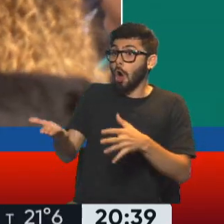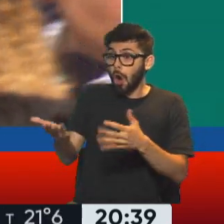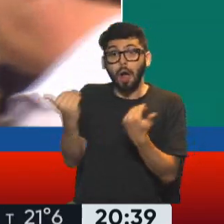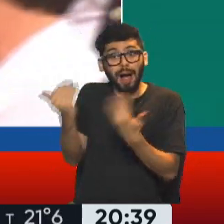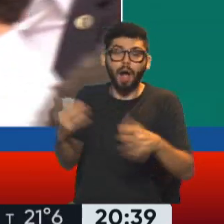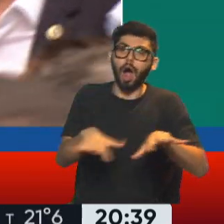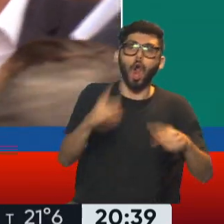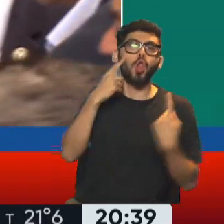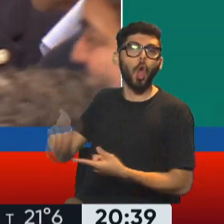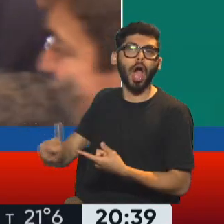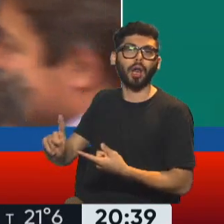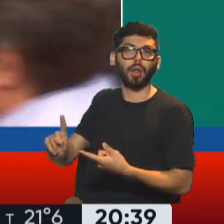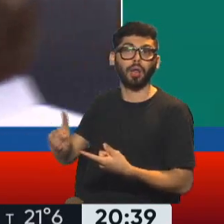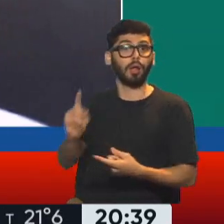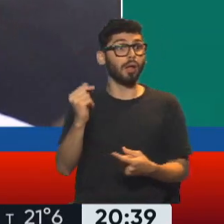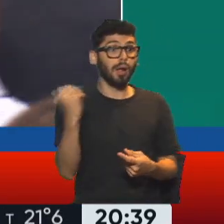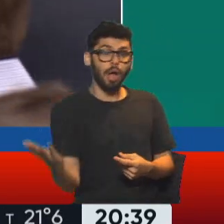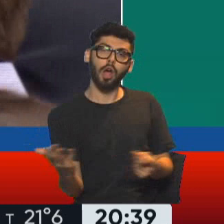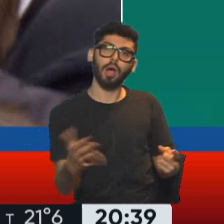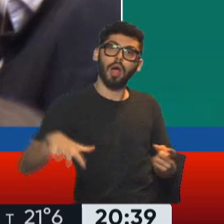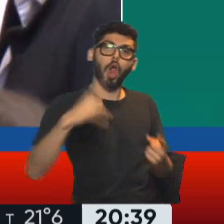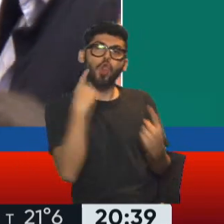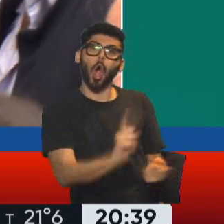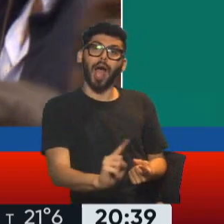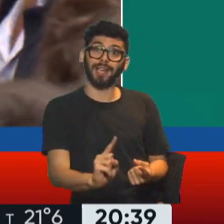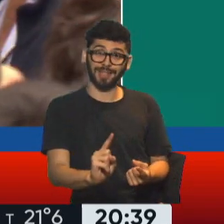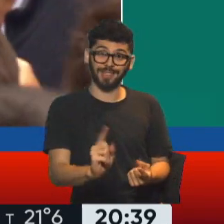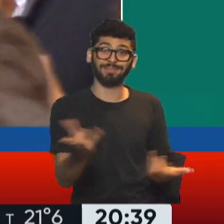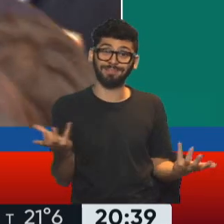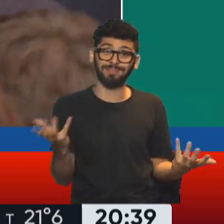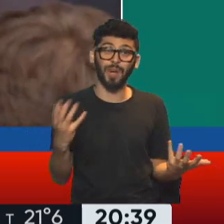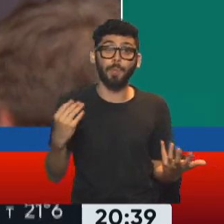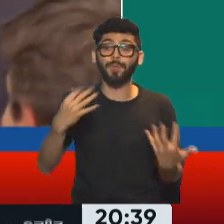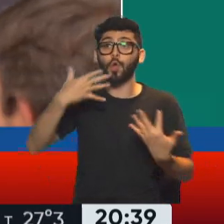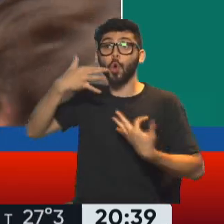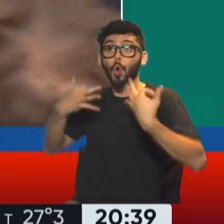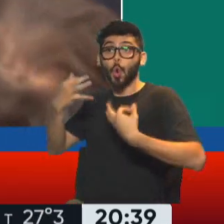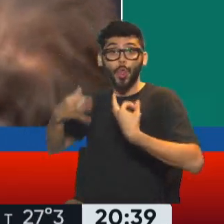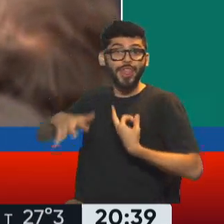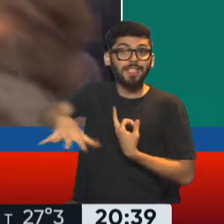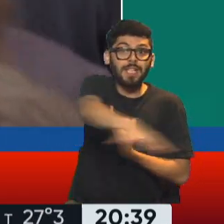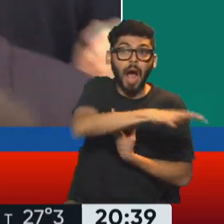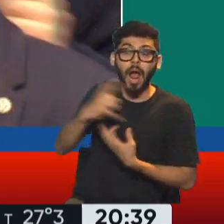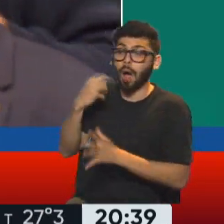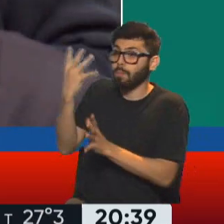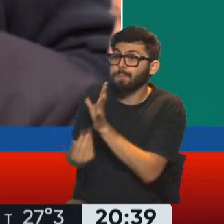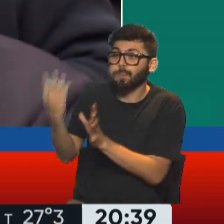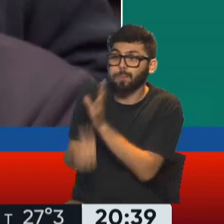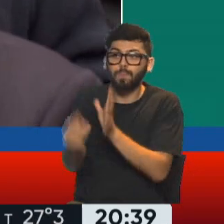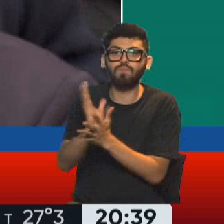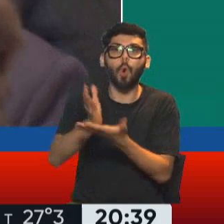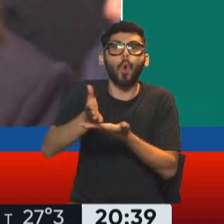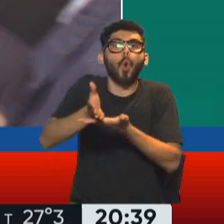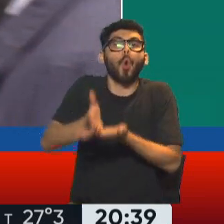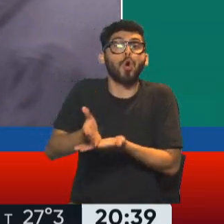de frente a un sistema judicial que ha defraudado la expectativa de esto que es básico, que es darle a cada uno lo que le